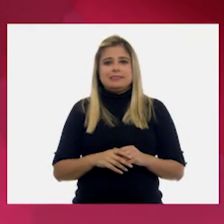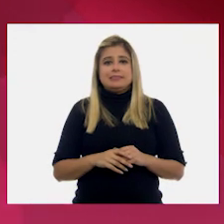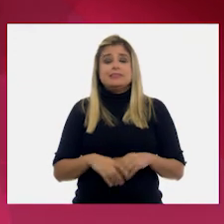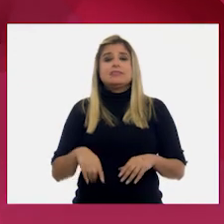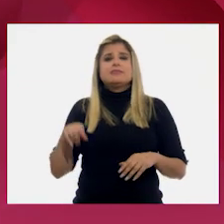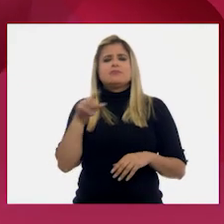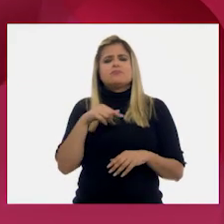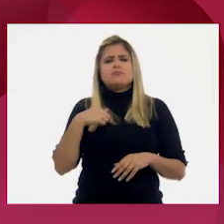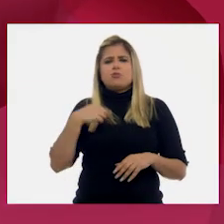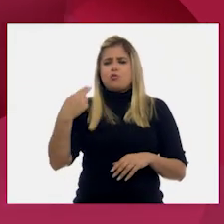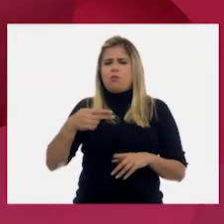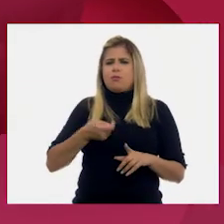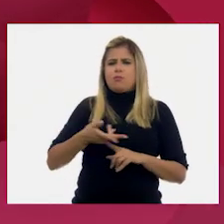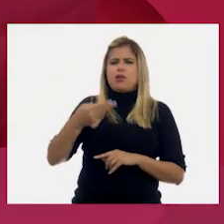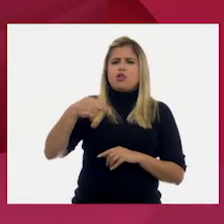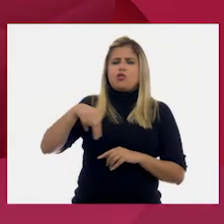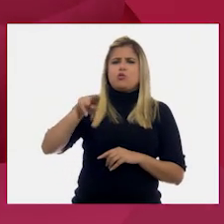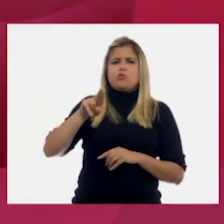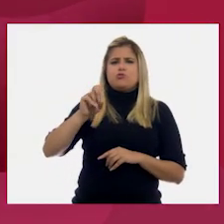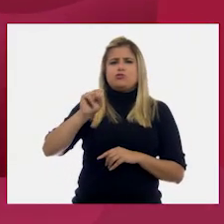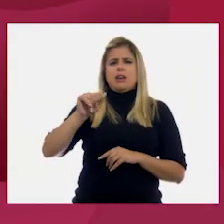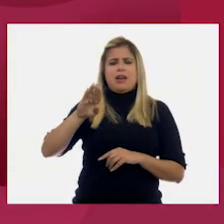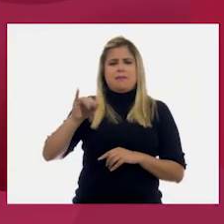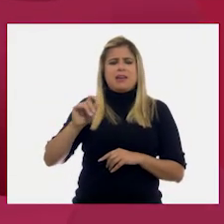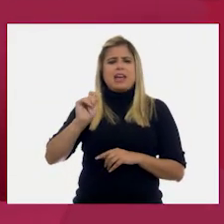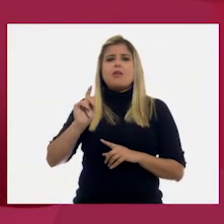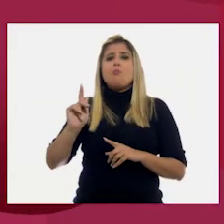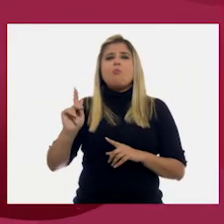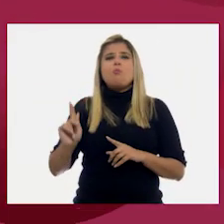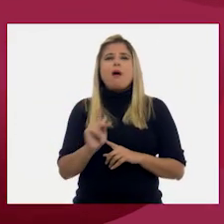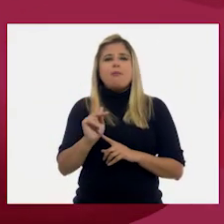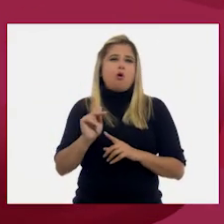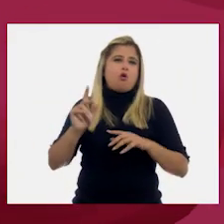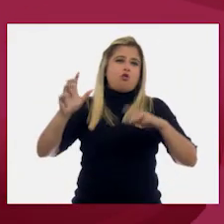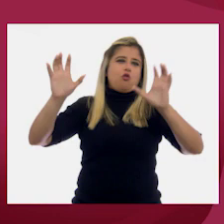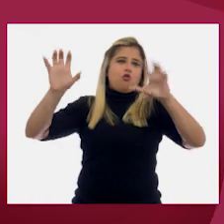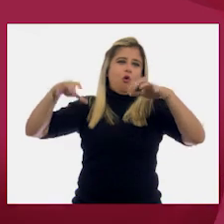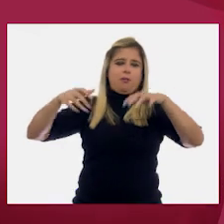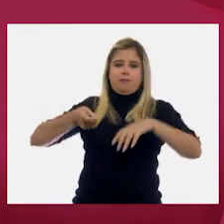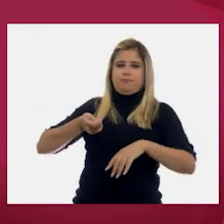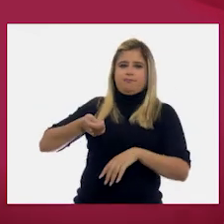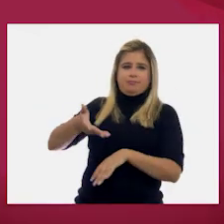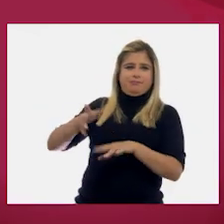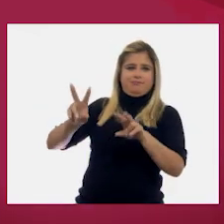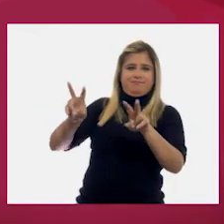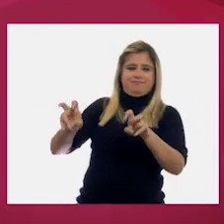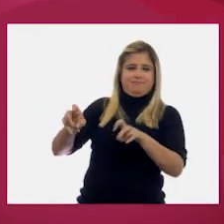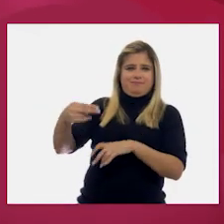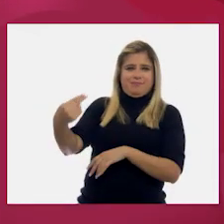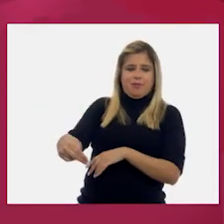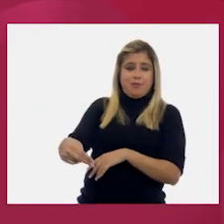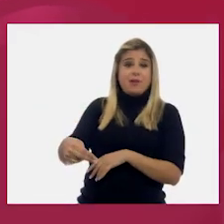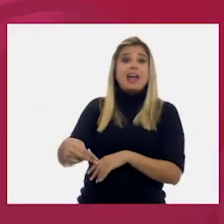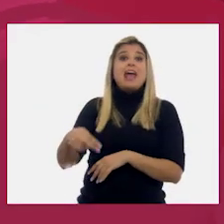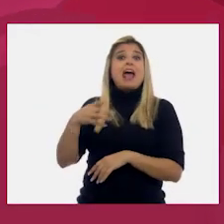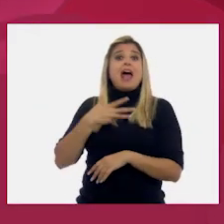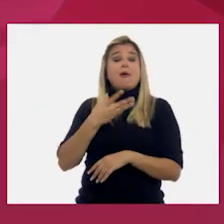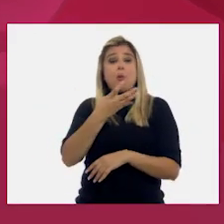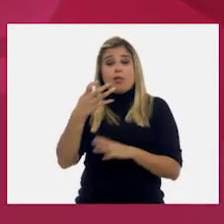Nos llamamos Ñu-Sabi, Pueblo de la Lluvia, y somos más de 400,000 en todo el